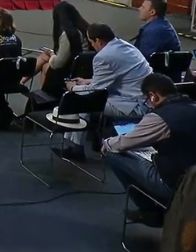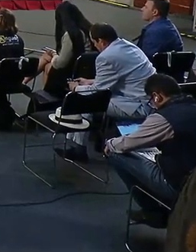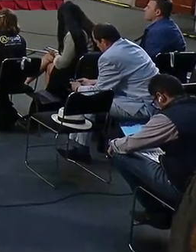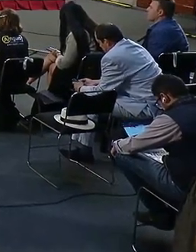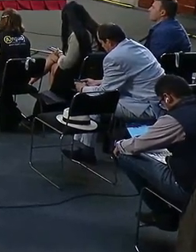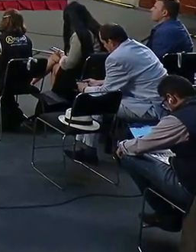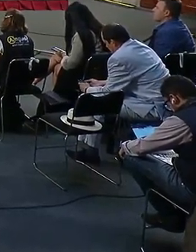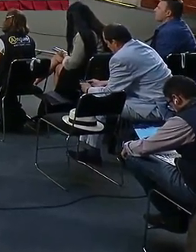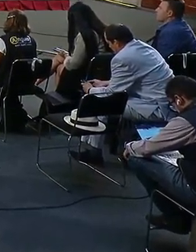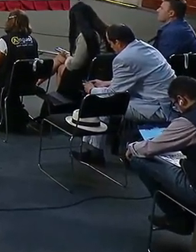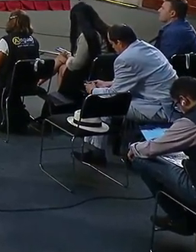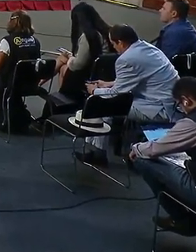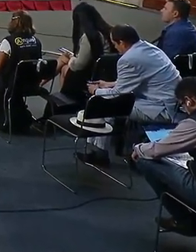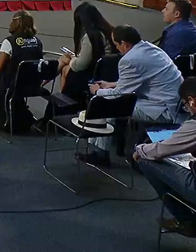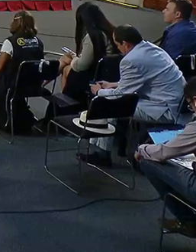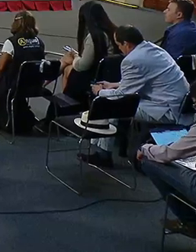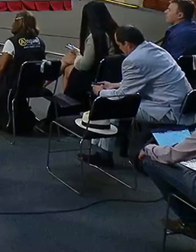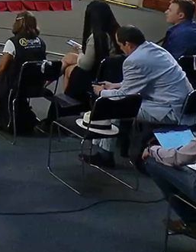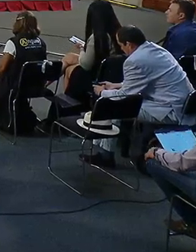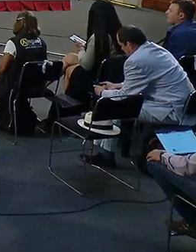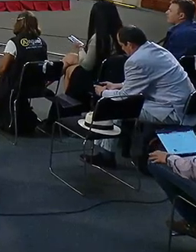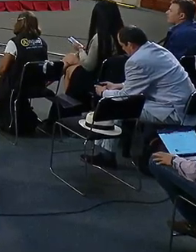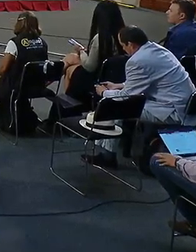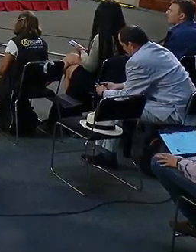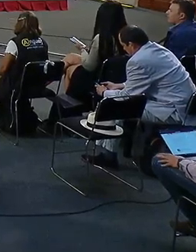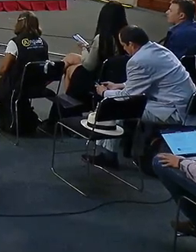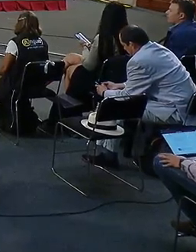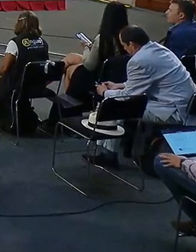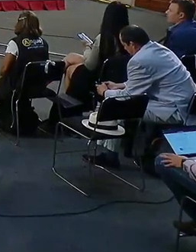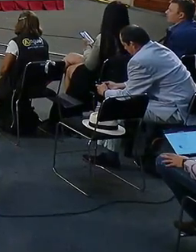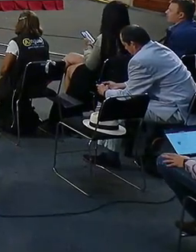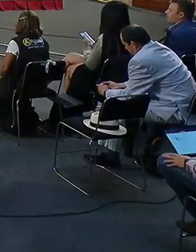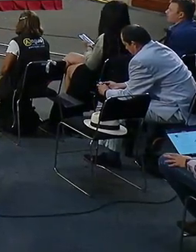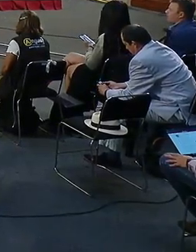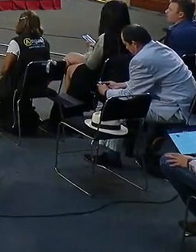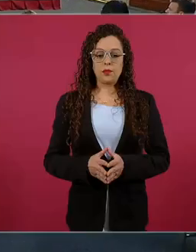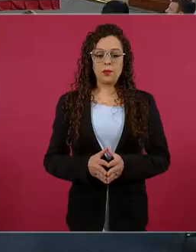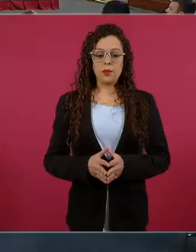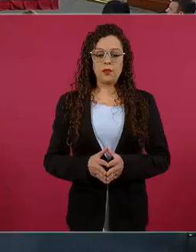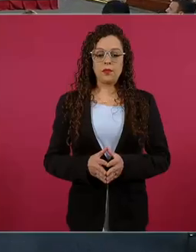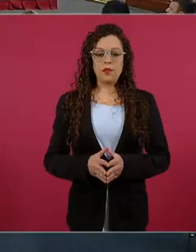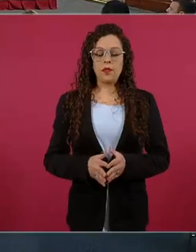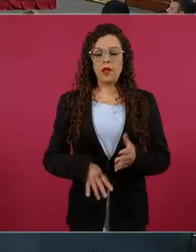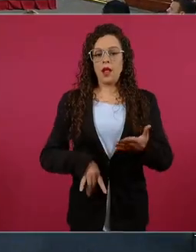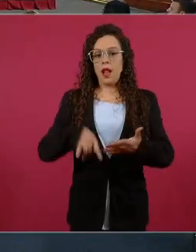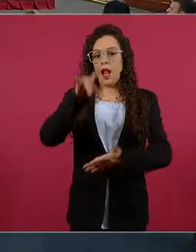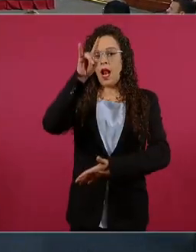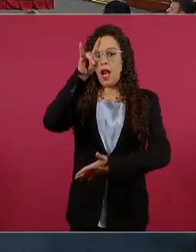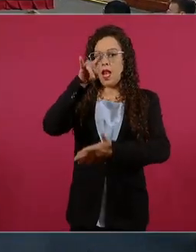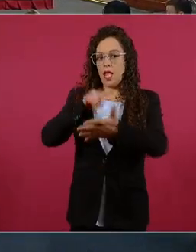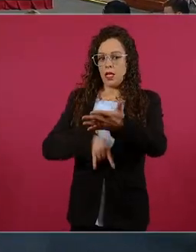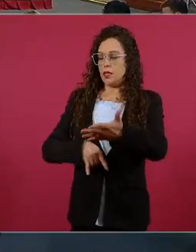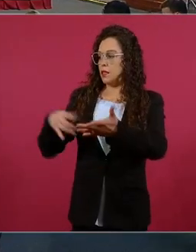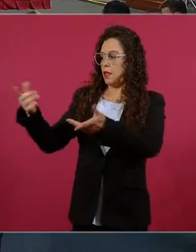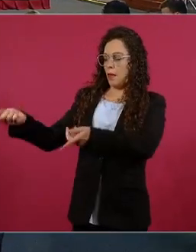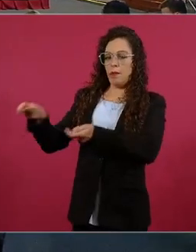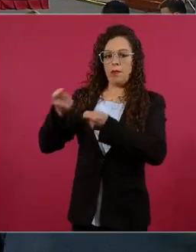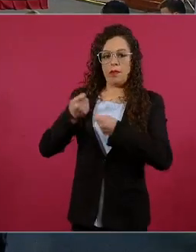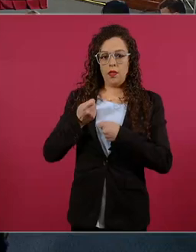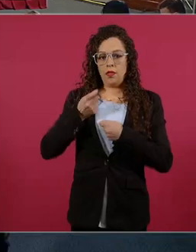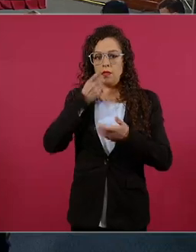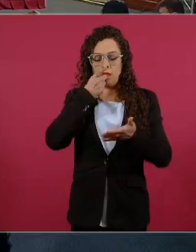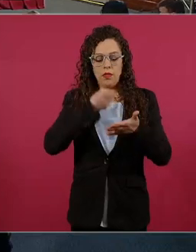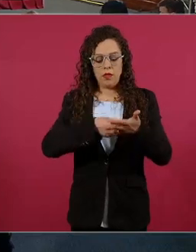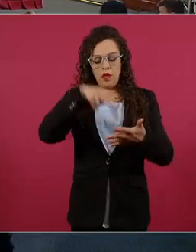de los delincuentes o presuntos delincuentes de cuello blanco que